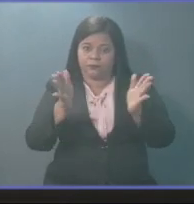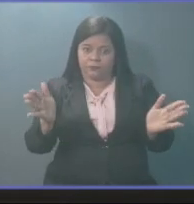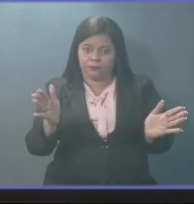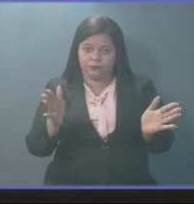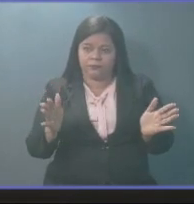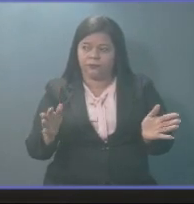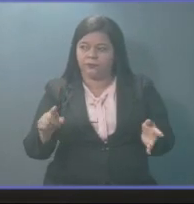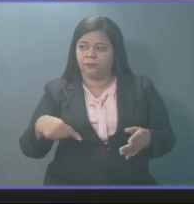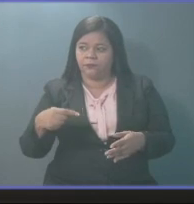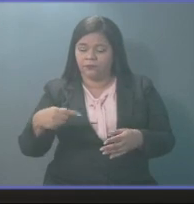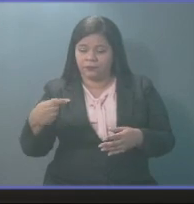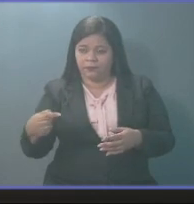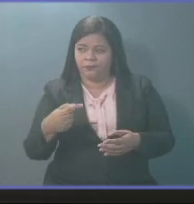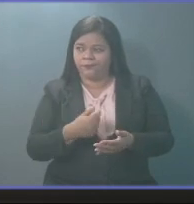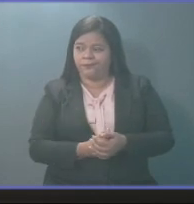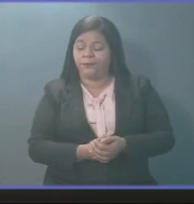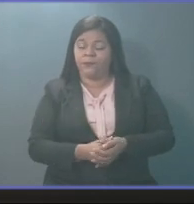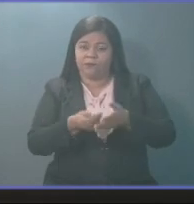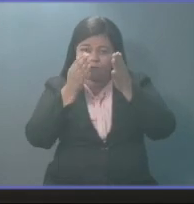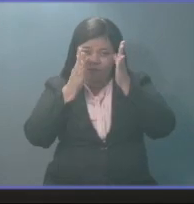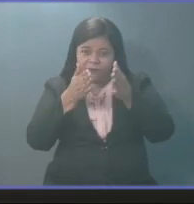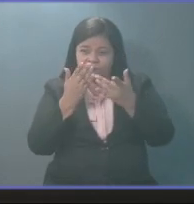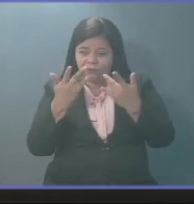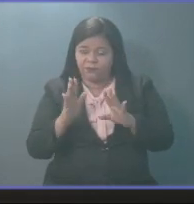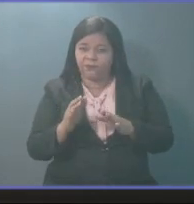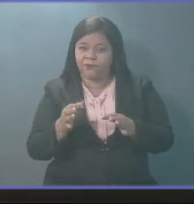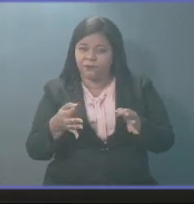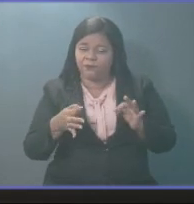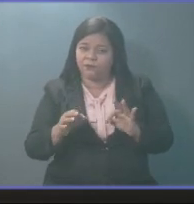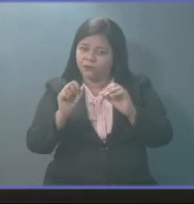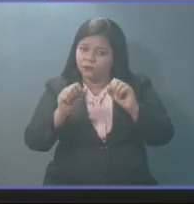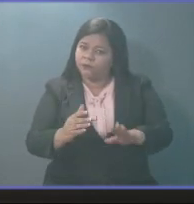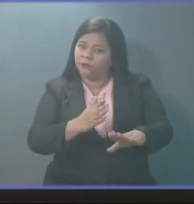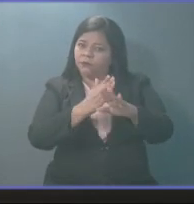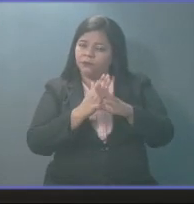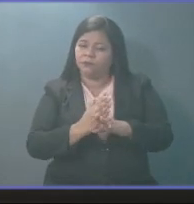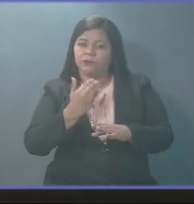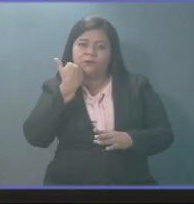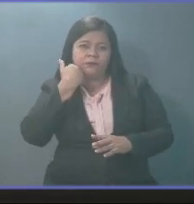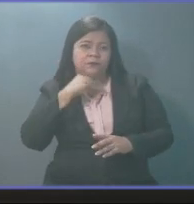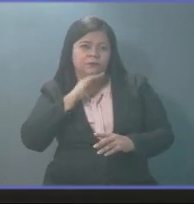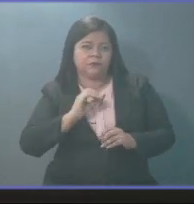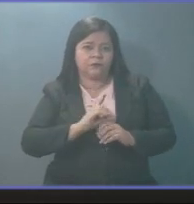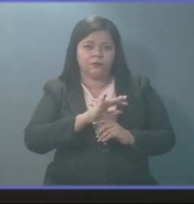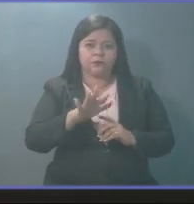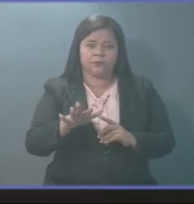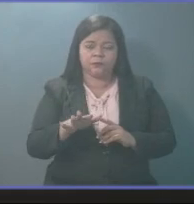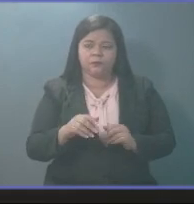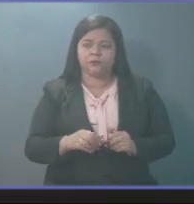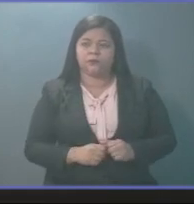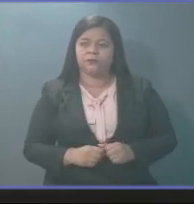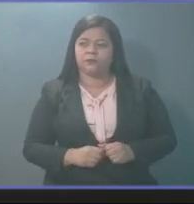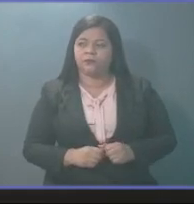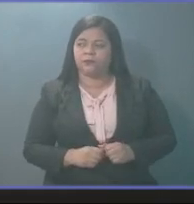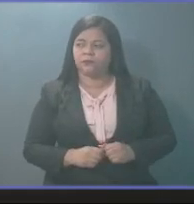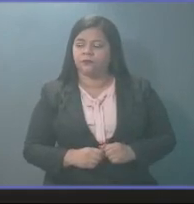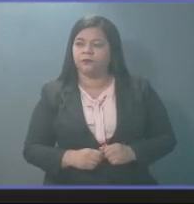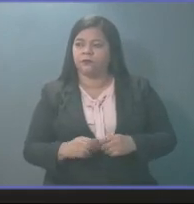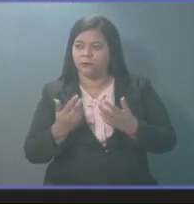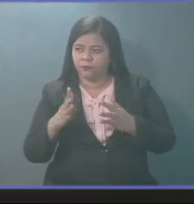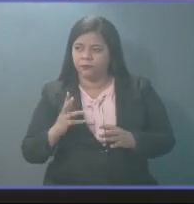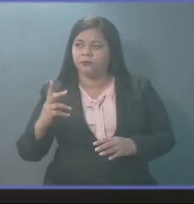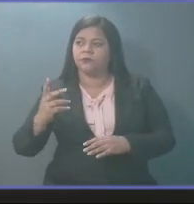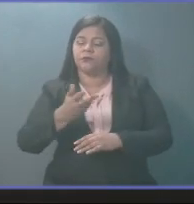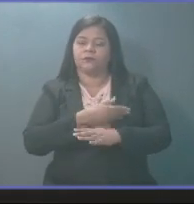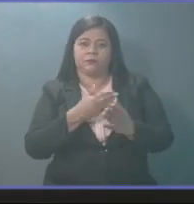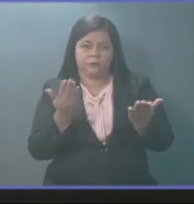cuando el tratamiento constituye un medio para prevenir la diseminación de una enfermedad transmisible. Eso ya lo estamos